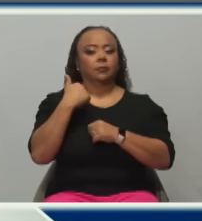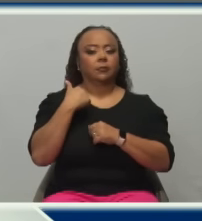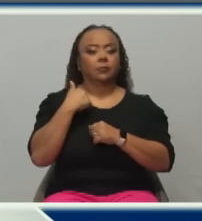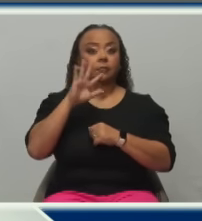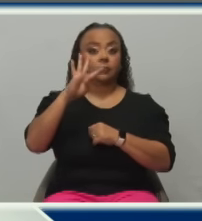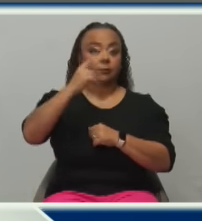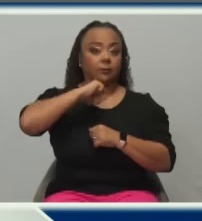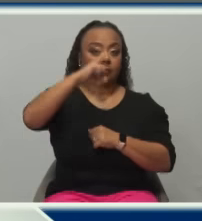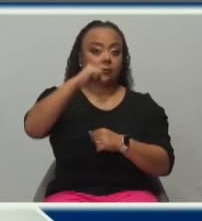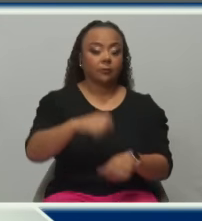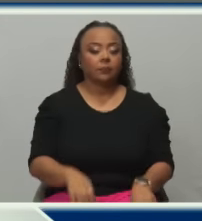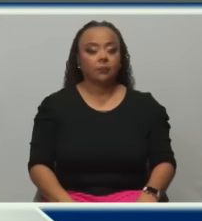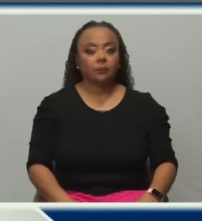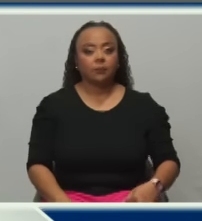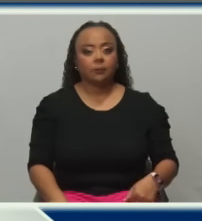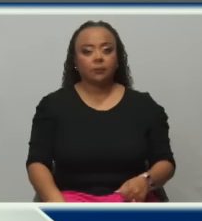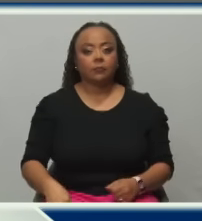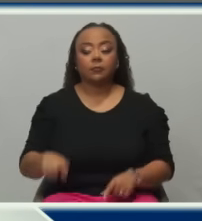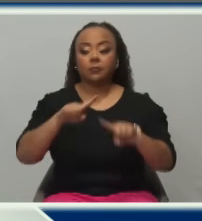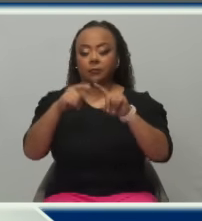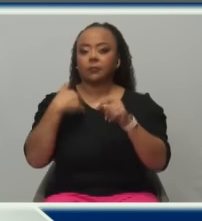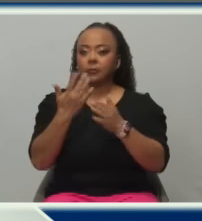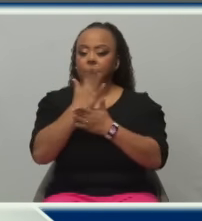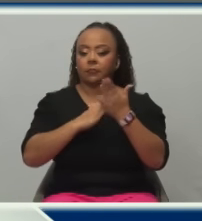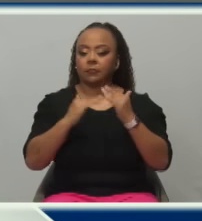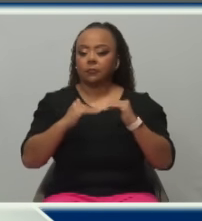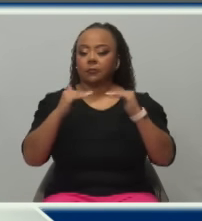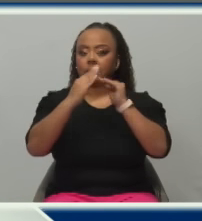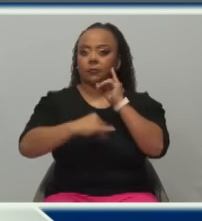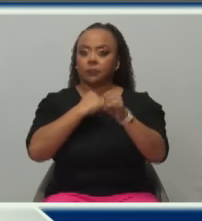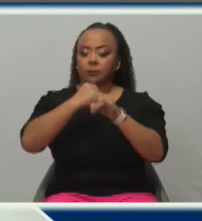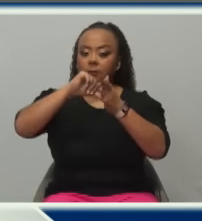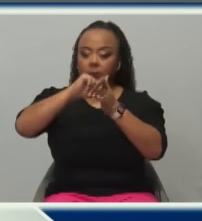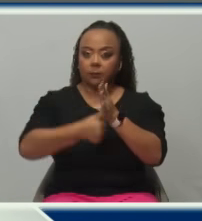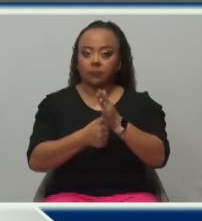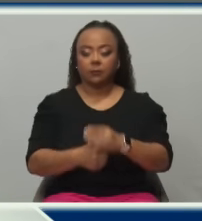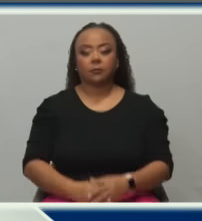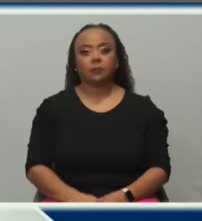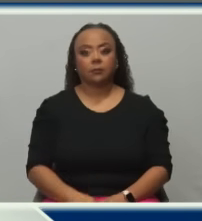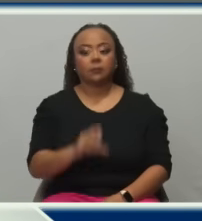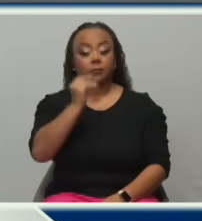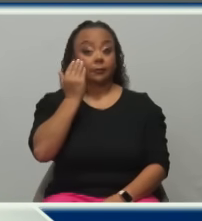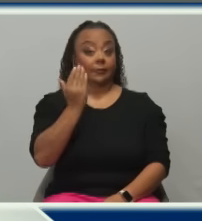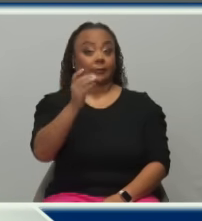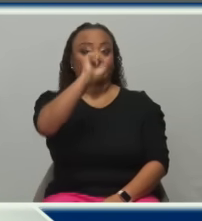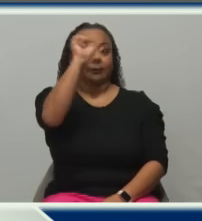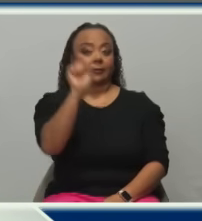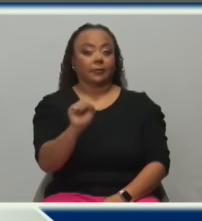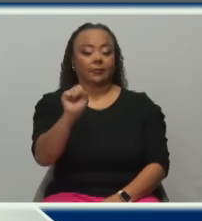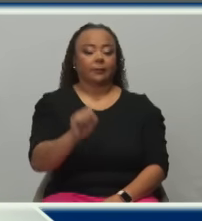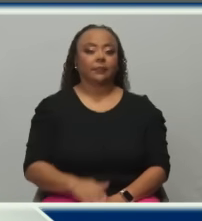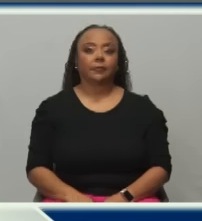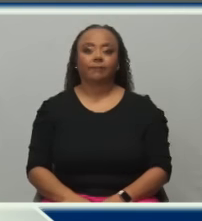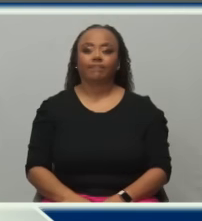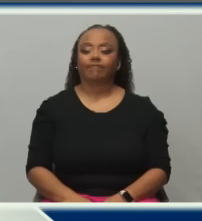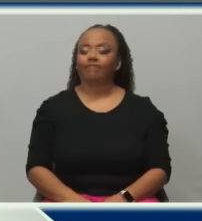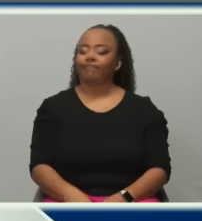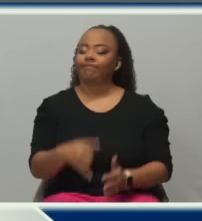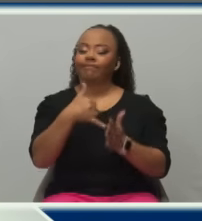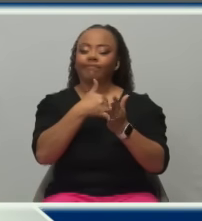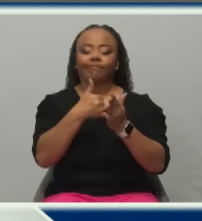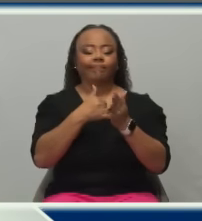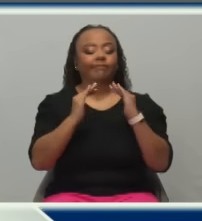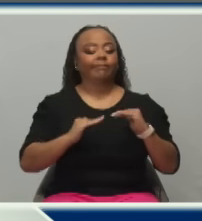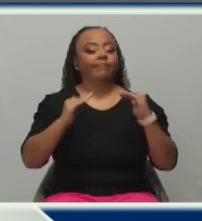tetra campeonato pero que tienen algo a nivel internacional que te marcan y este saprisa ha sido muy flojo a